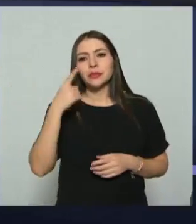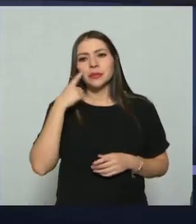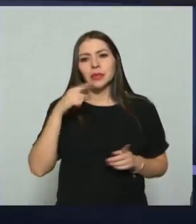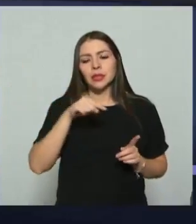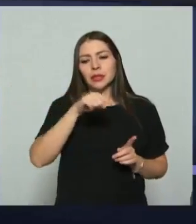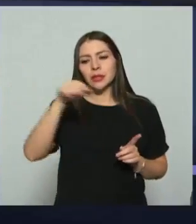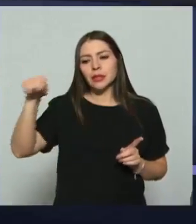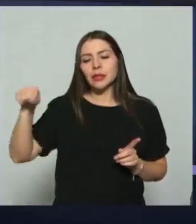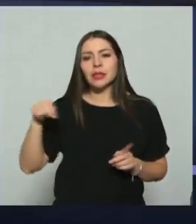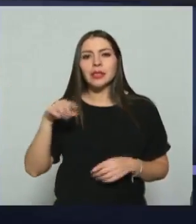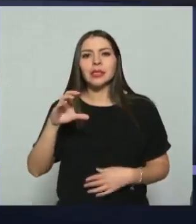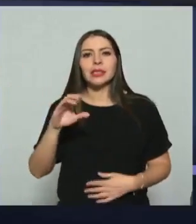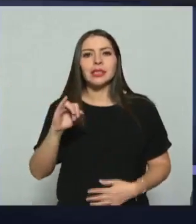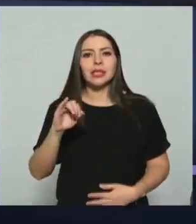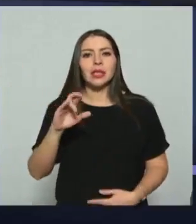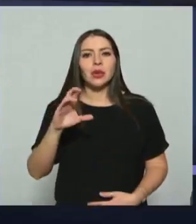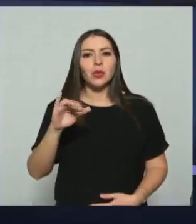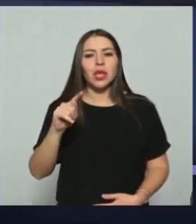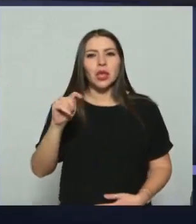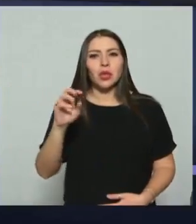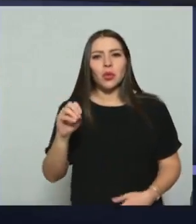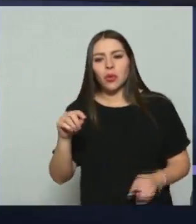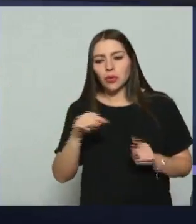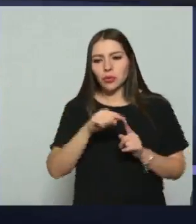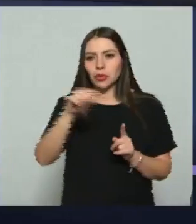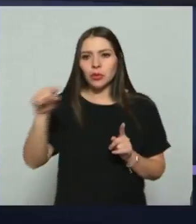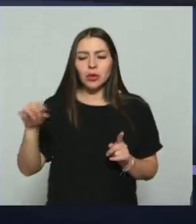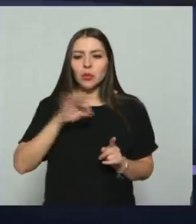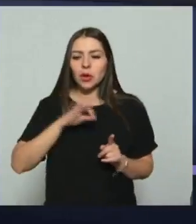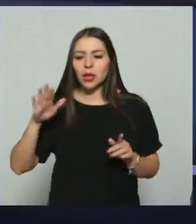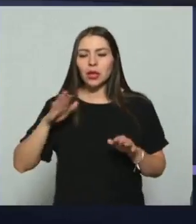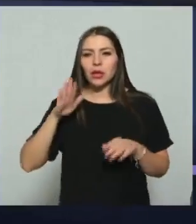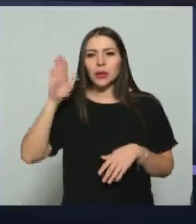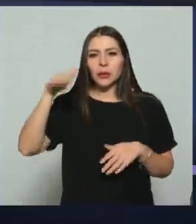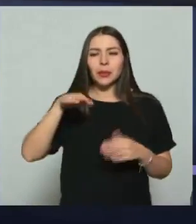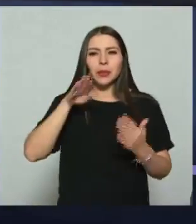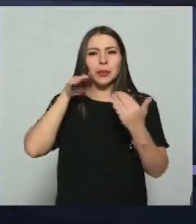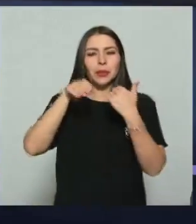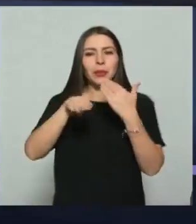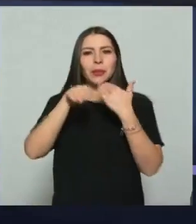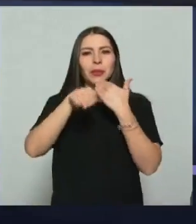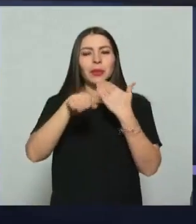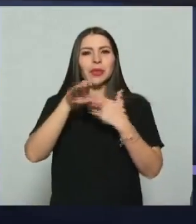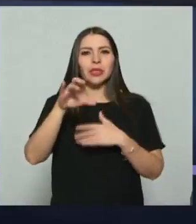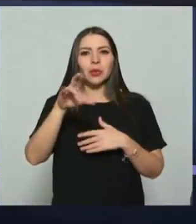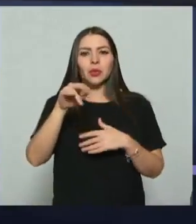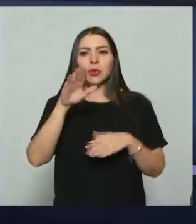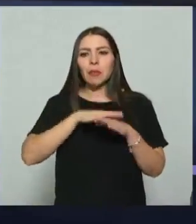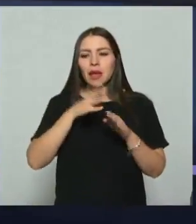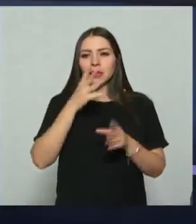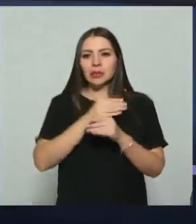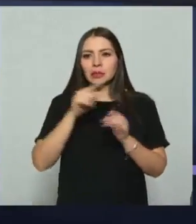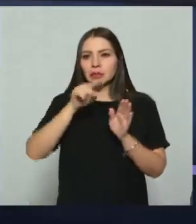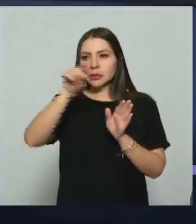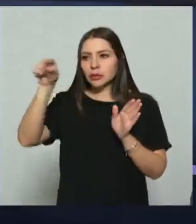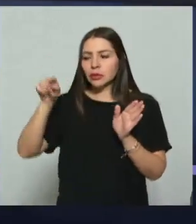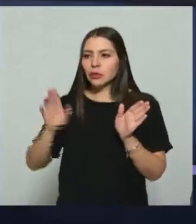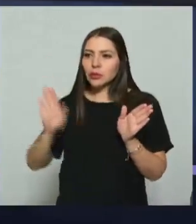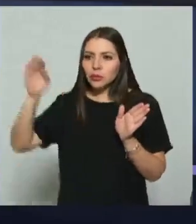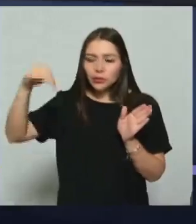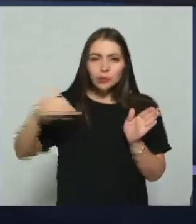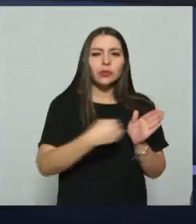Bicentenario, circuito Bicentenario, para que entre directamente a la central de abasto, con el objetivo de regenerar la vida interna de